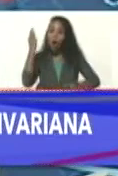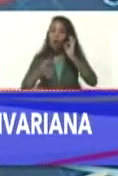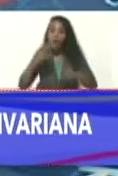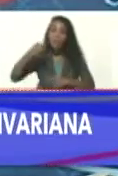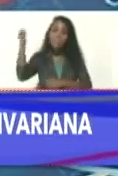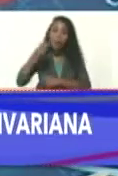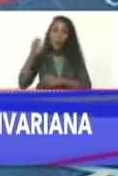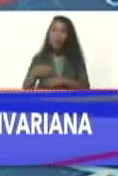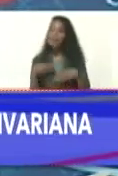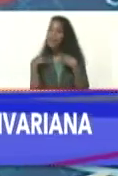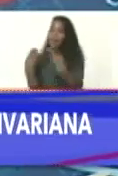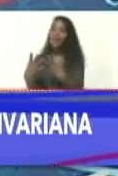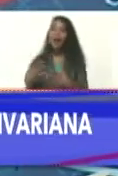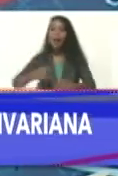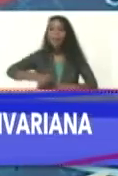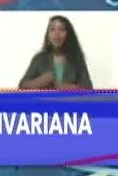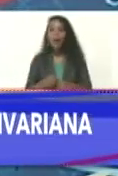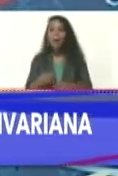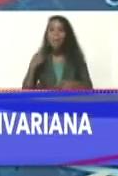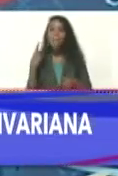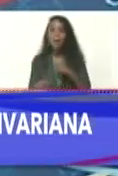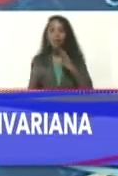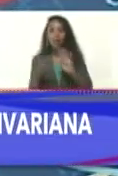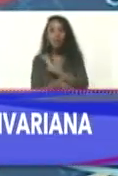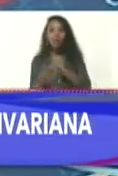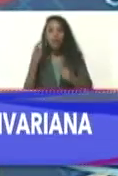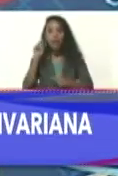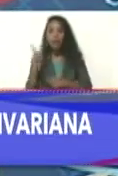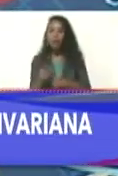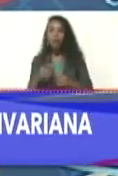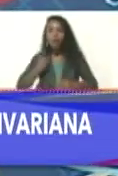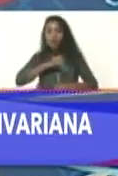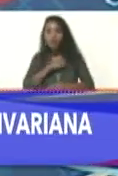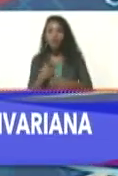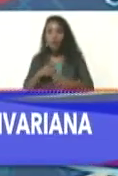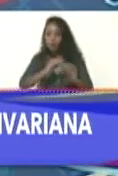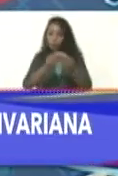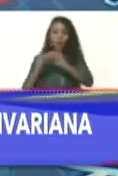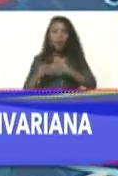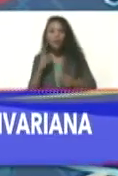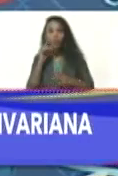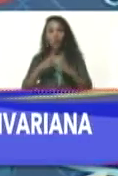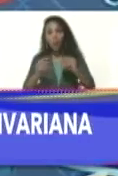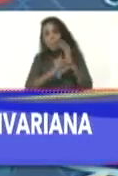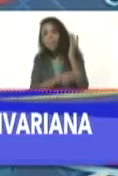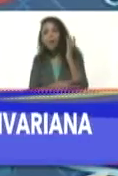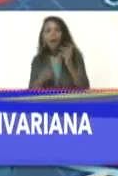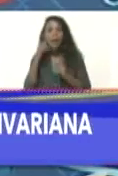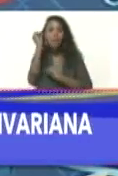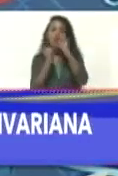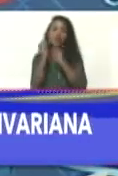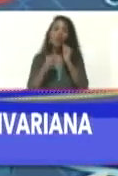fiscal, que se le entregue a la policía. Pero mientras tanto, vamos a recuperar todo el parque automotor. Me están